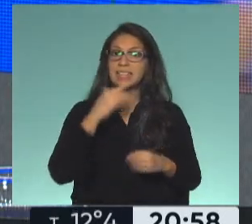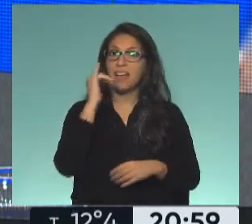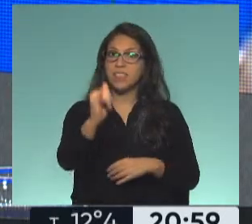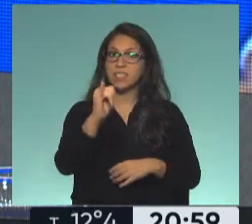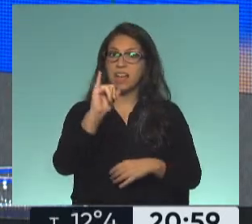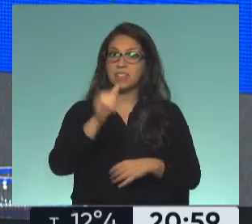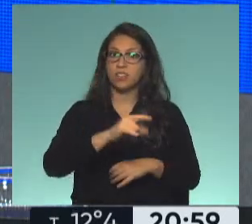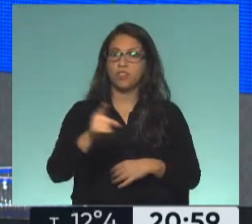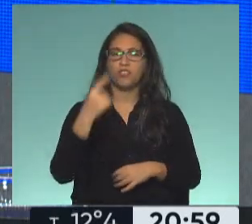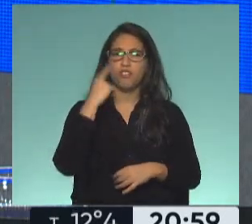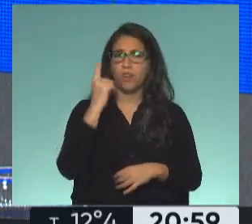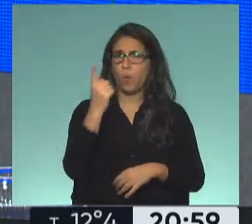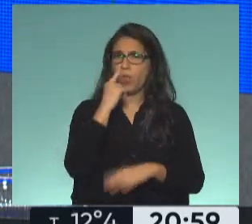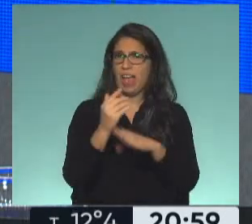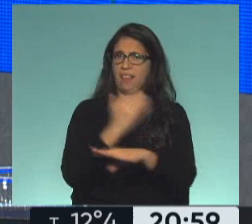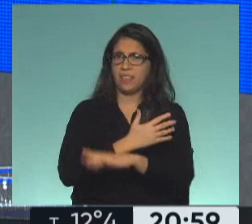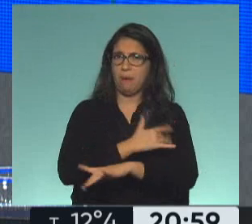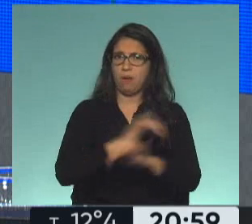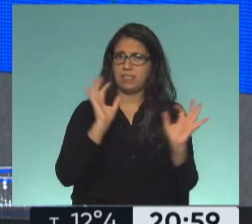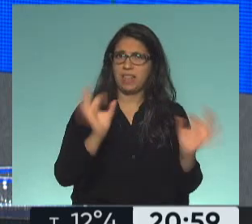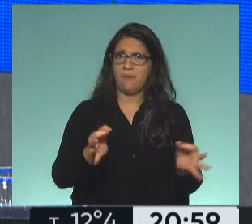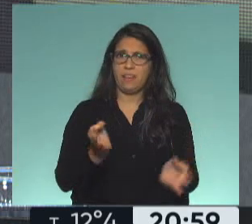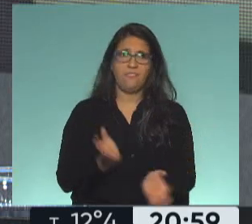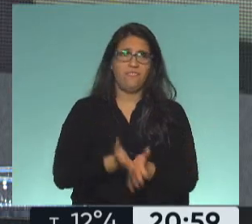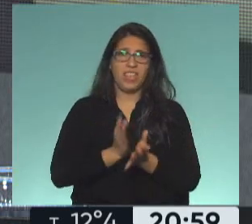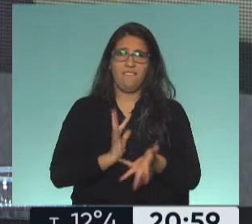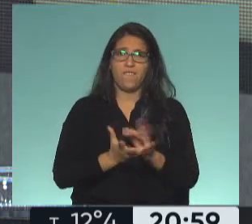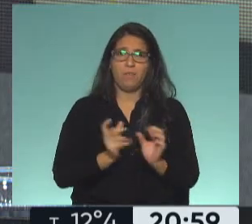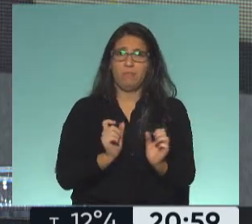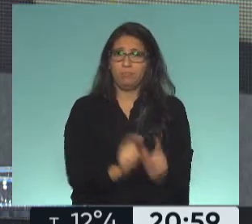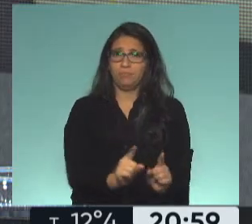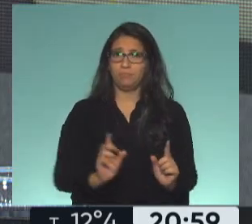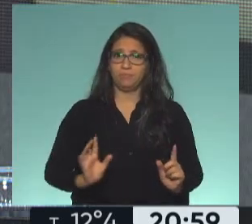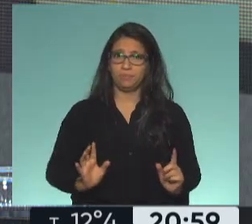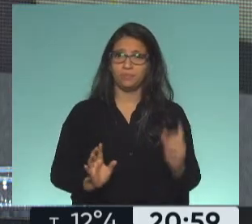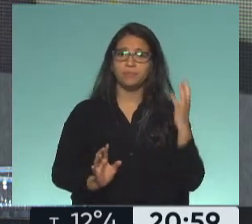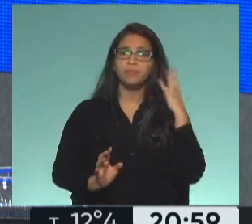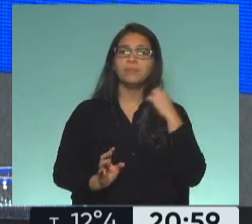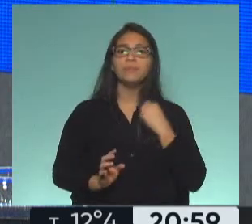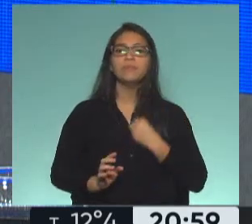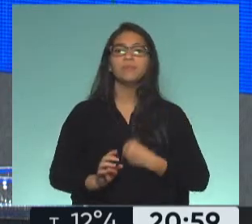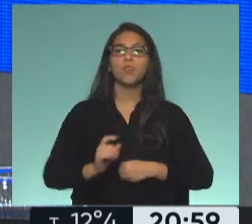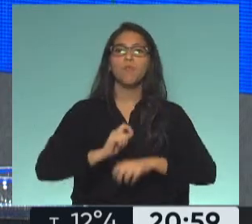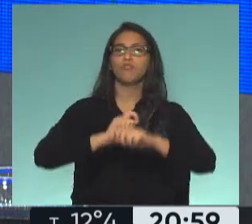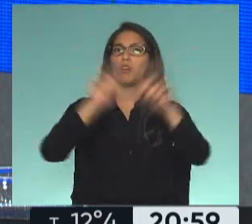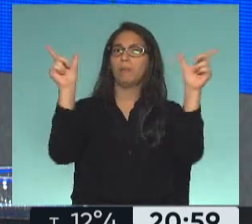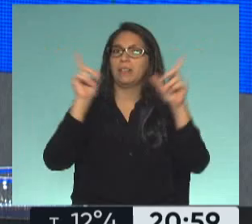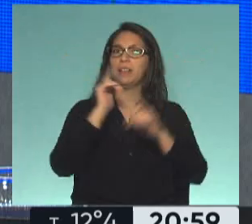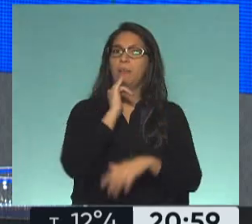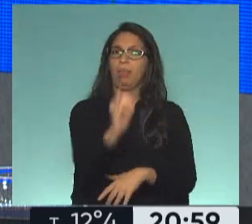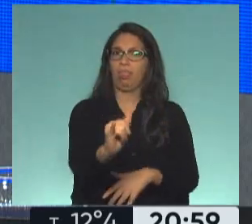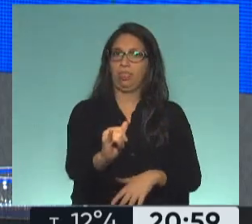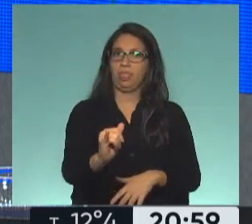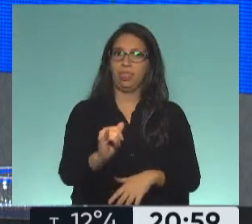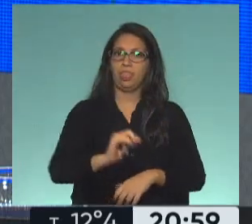yo creo que nos vamos a enterar el día anterior, fiel a su estilo, digamos, al estilo kirchnerista de sorprender siempre, de usar